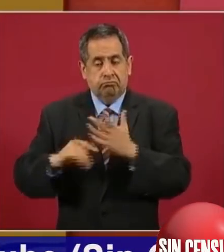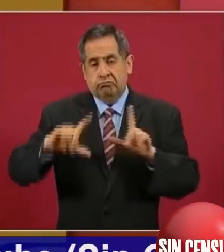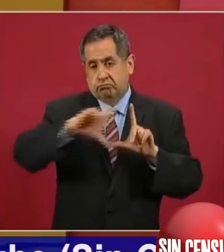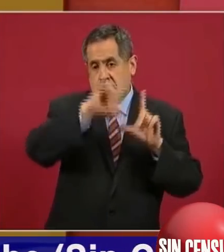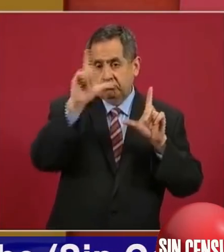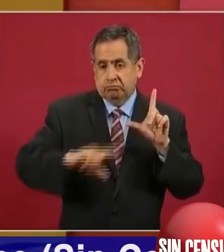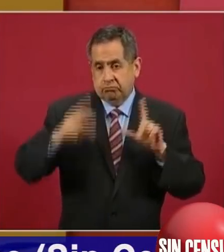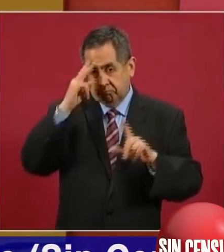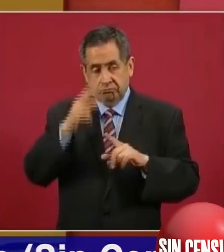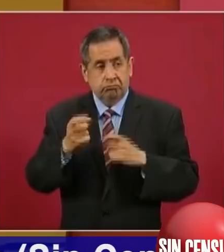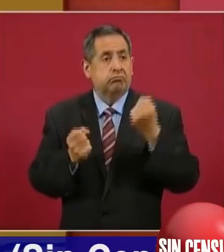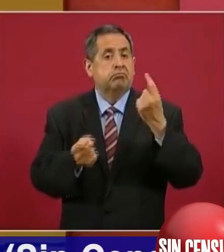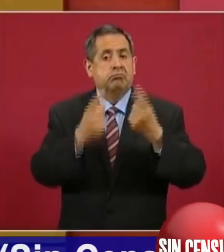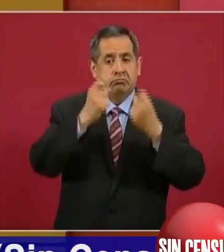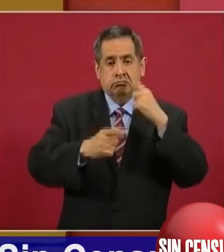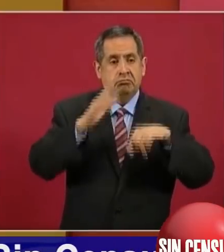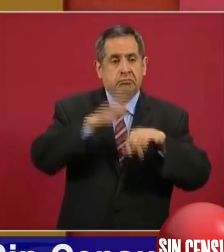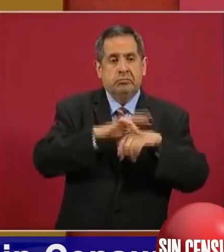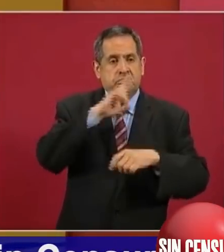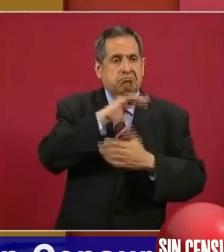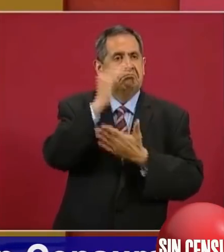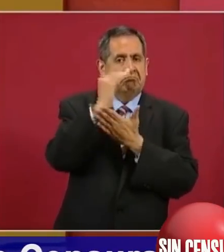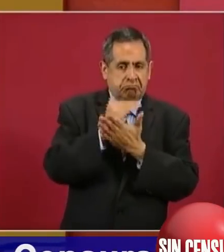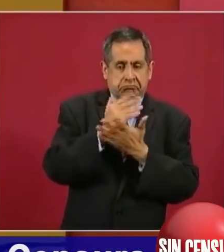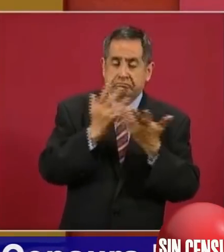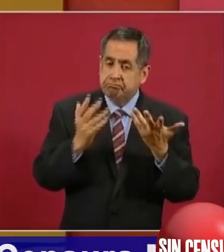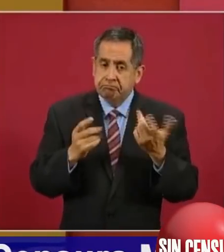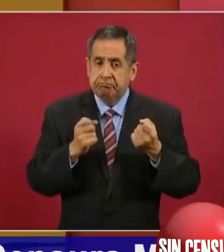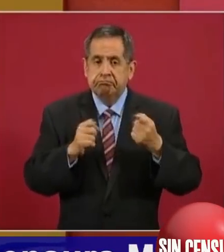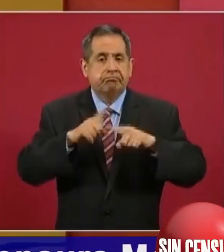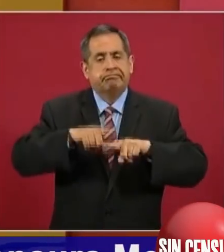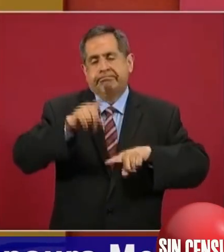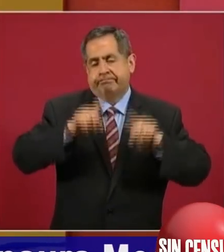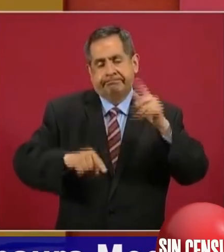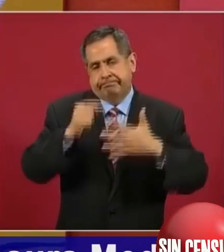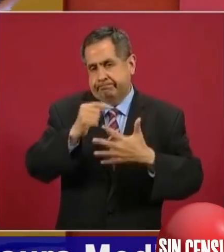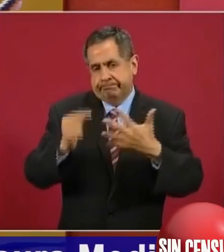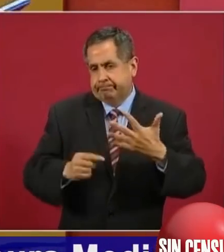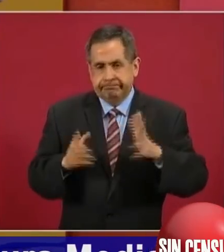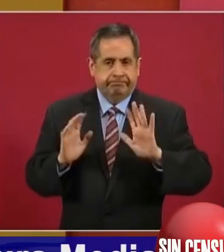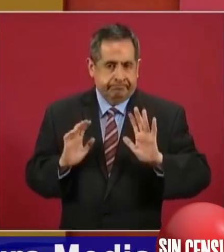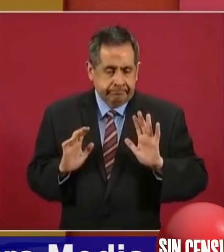Algunos estados descienden más rápidamente su epidemia, tiene que ver con distintos factores